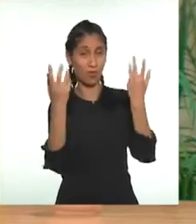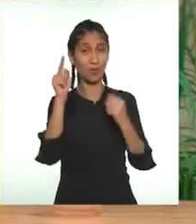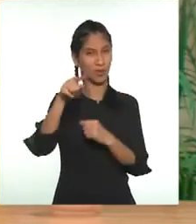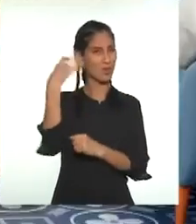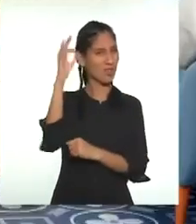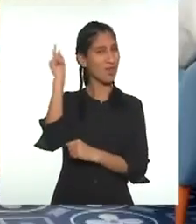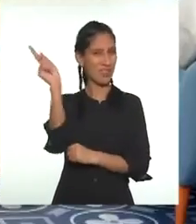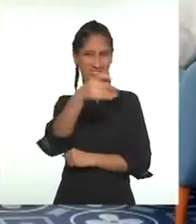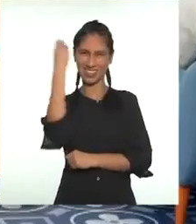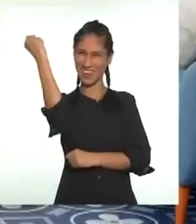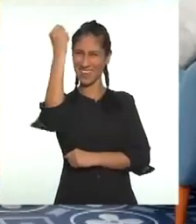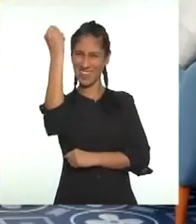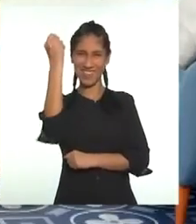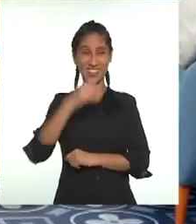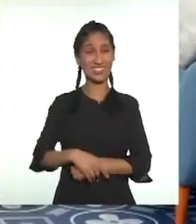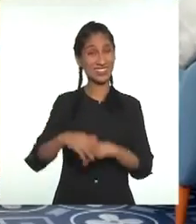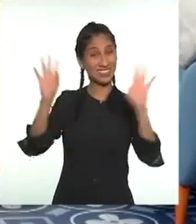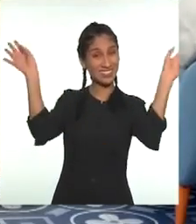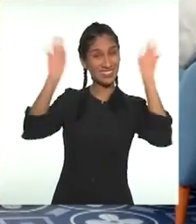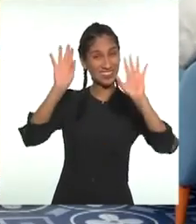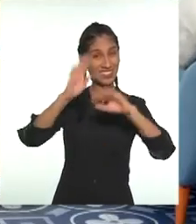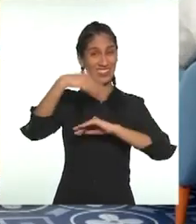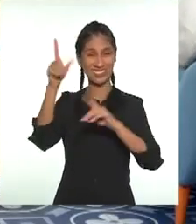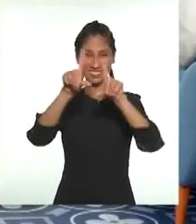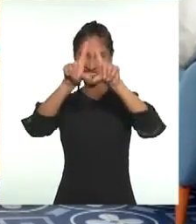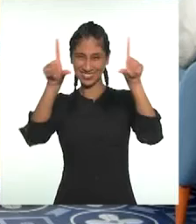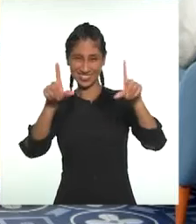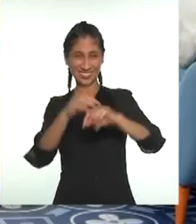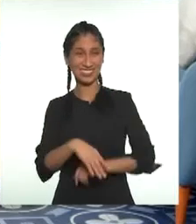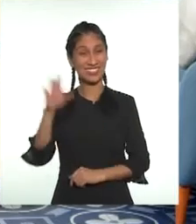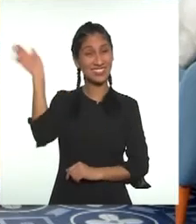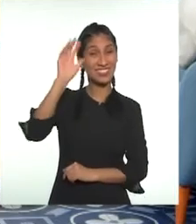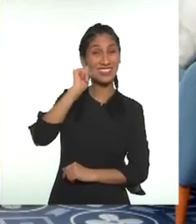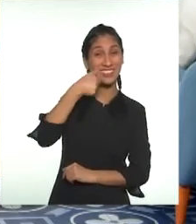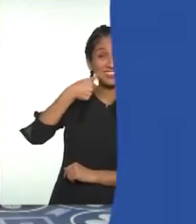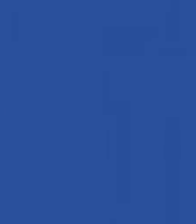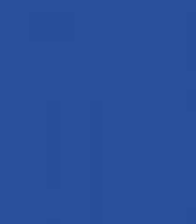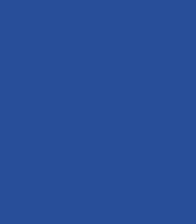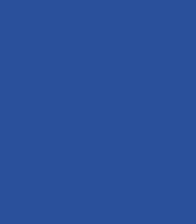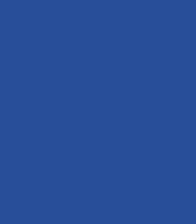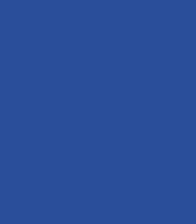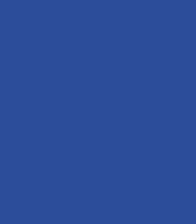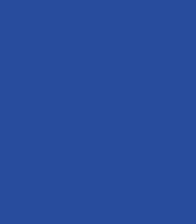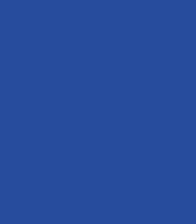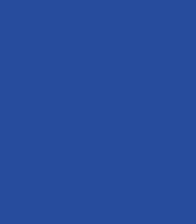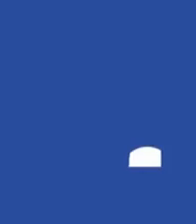emancipadora. Nos vemos en el próximo programa. ¡Hasta mañana!